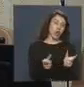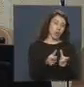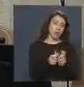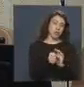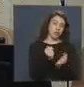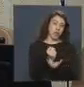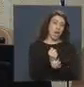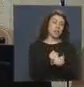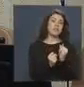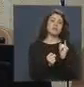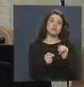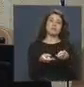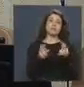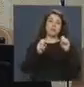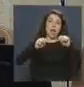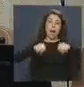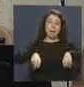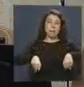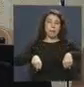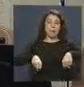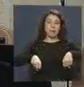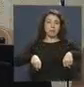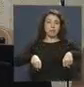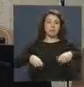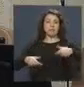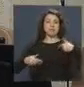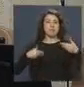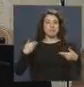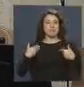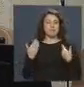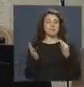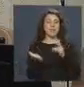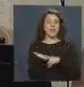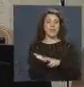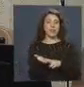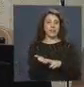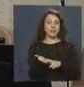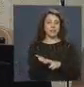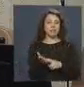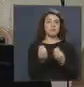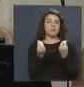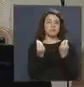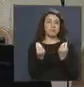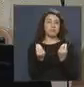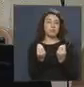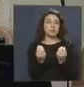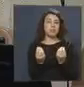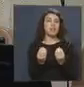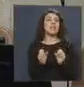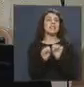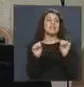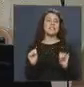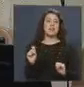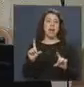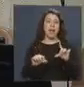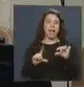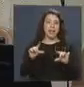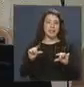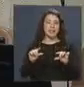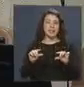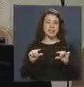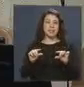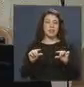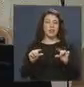y vamos a aprobar con entusiasmo, porque este es un verdadero upgrade del sistema estadístico nacional. No